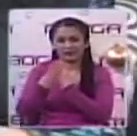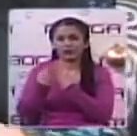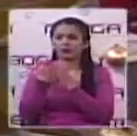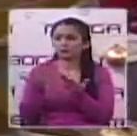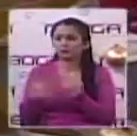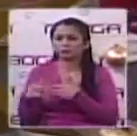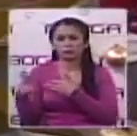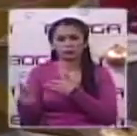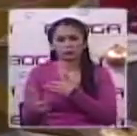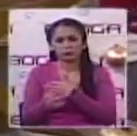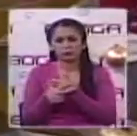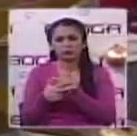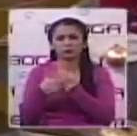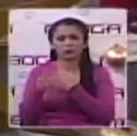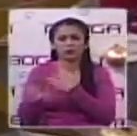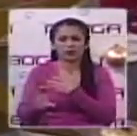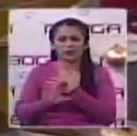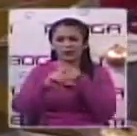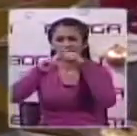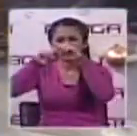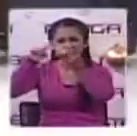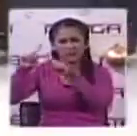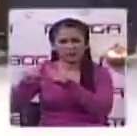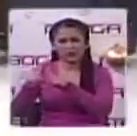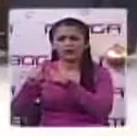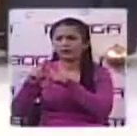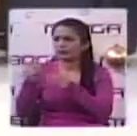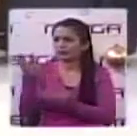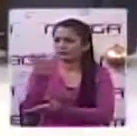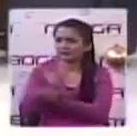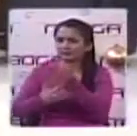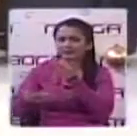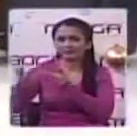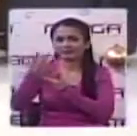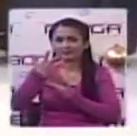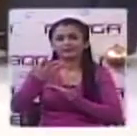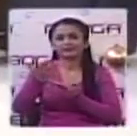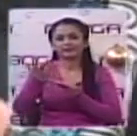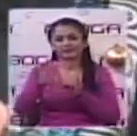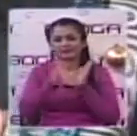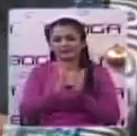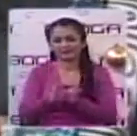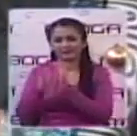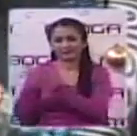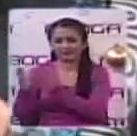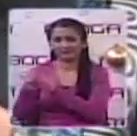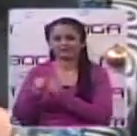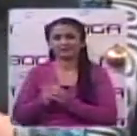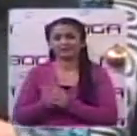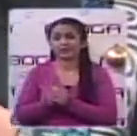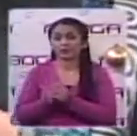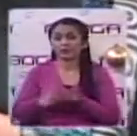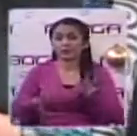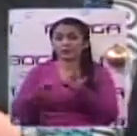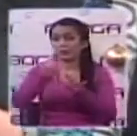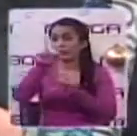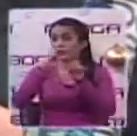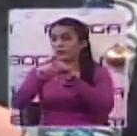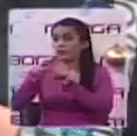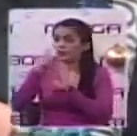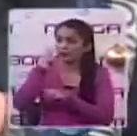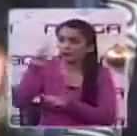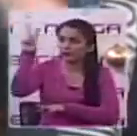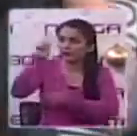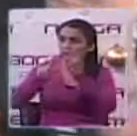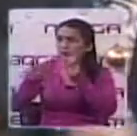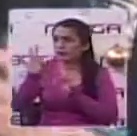gestionar, siempre para mí es importante gestionar los grupos primarios, líderes, formar líderes